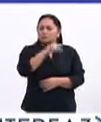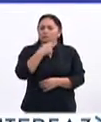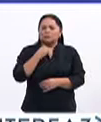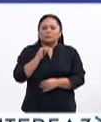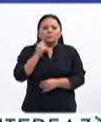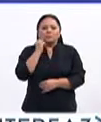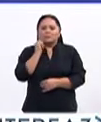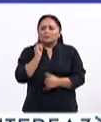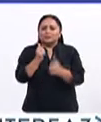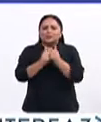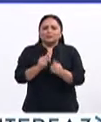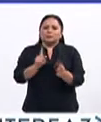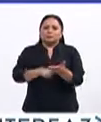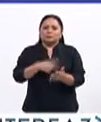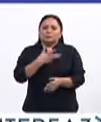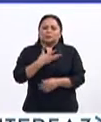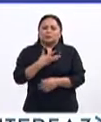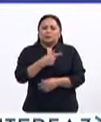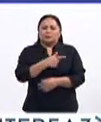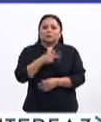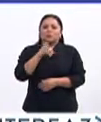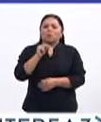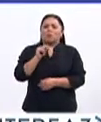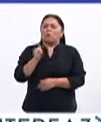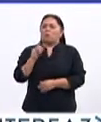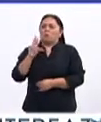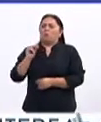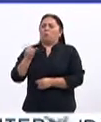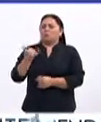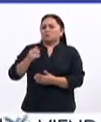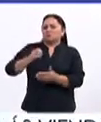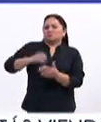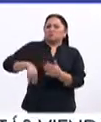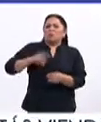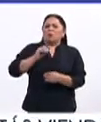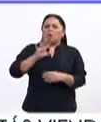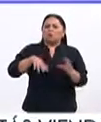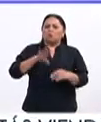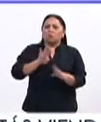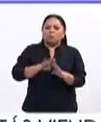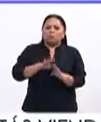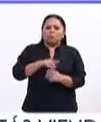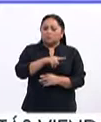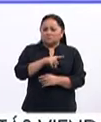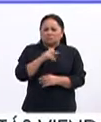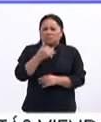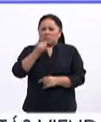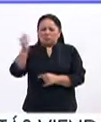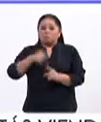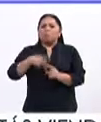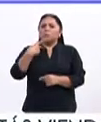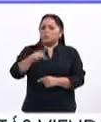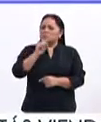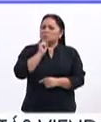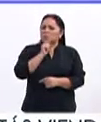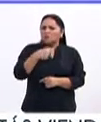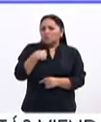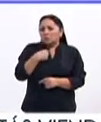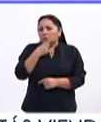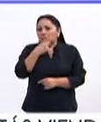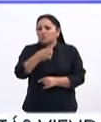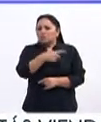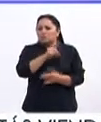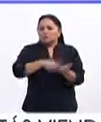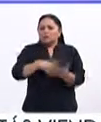y tiene una beta que no la niega, no en vano le gusta Góngora más que Quevedo, y también yo diría que